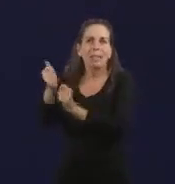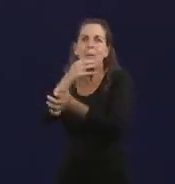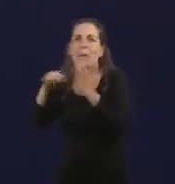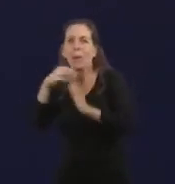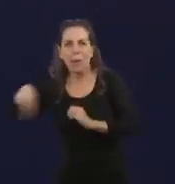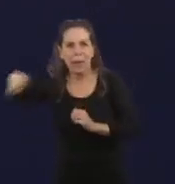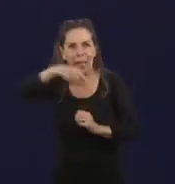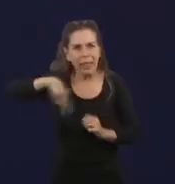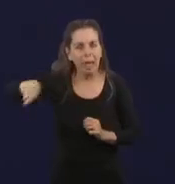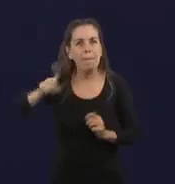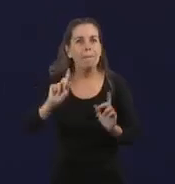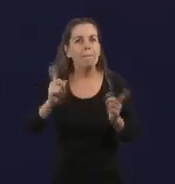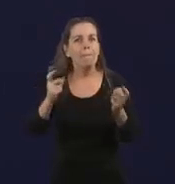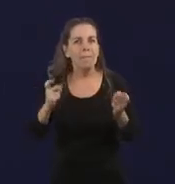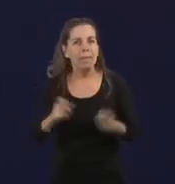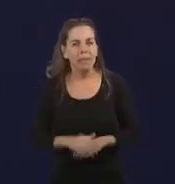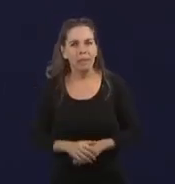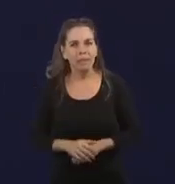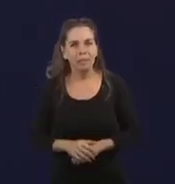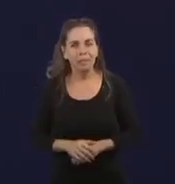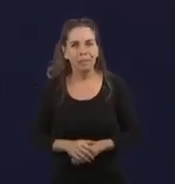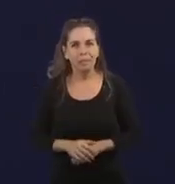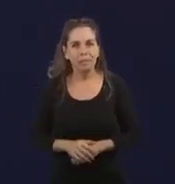que nadie que esté, por supuesto,